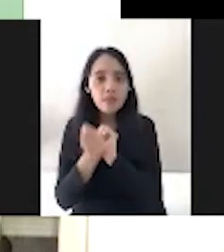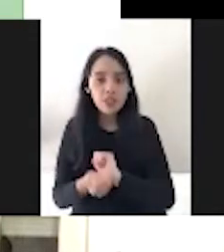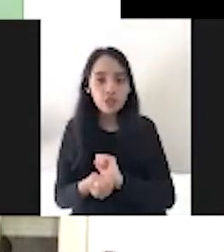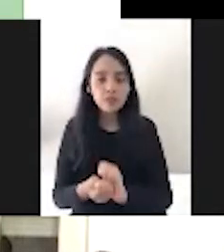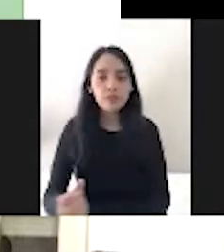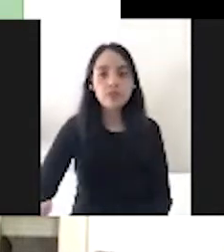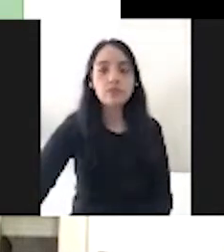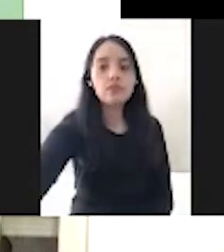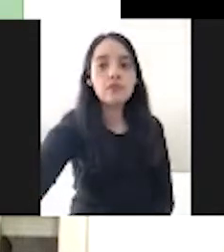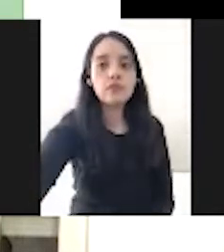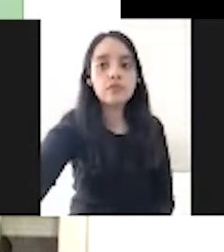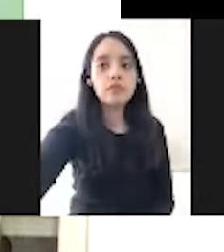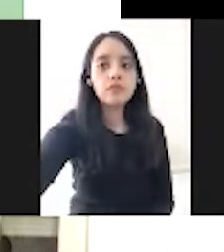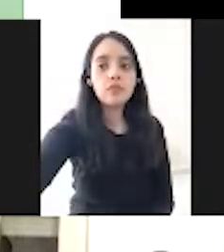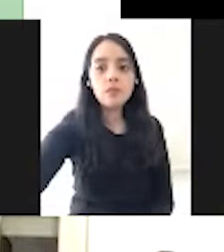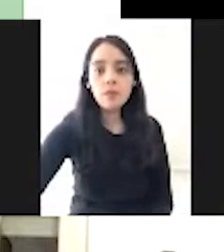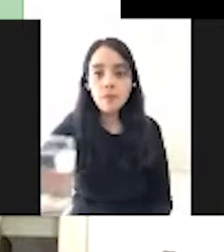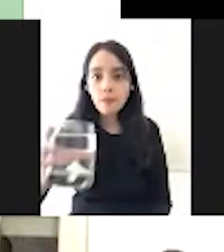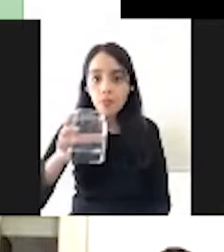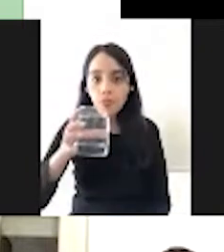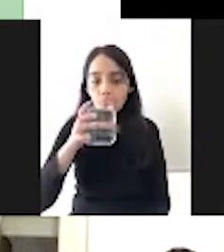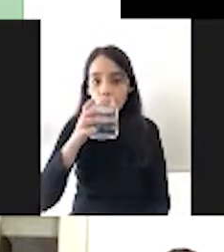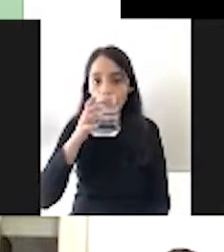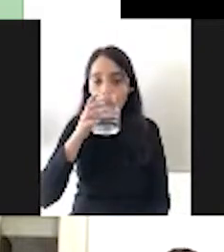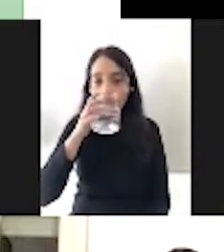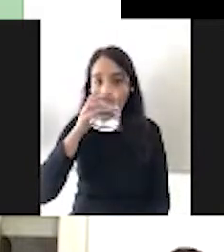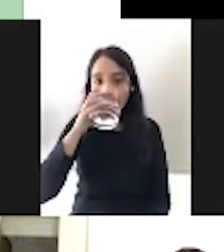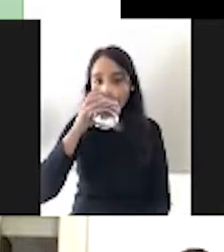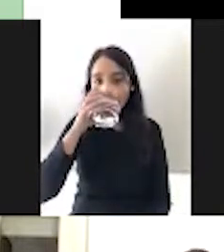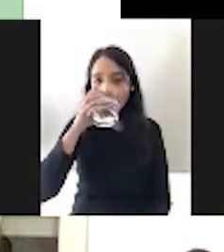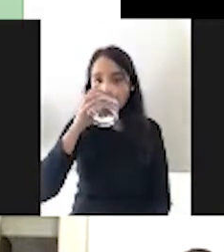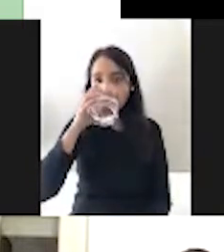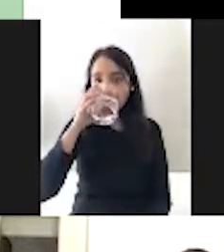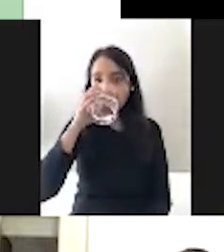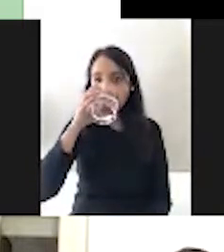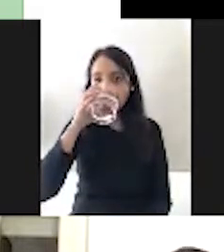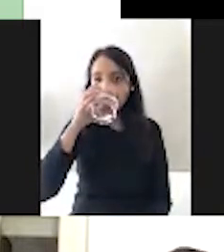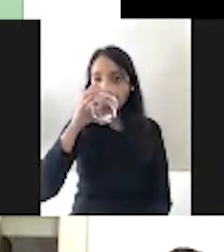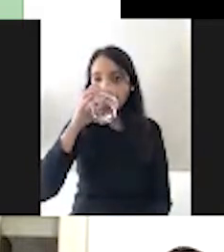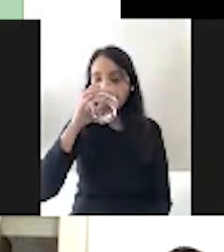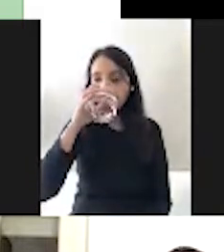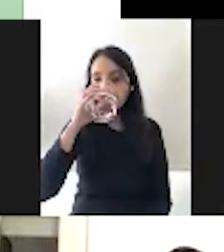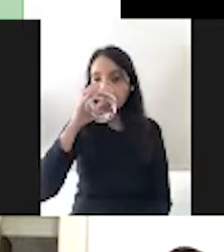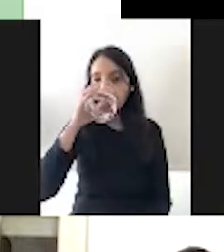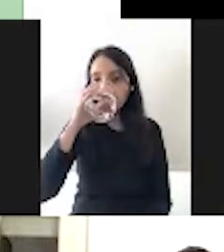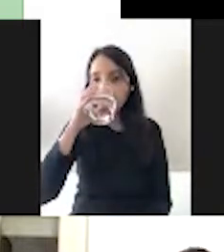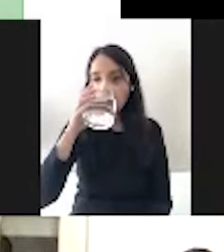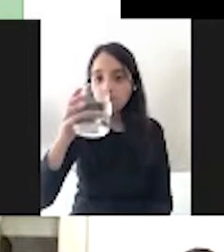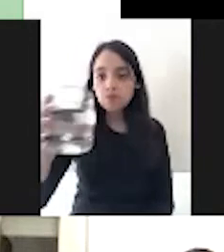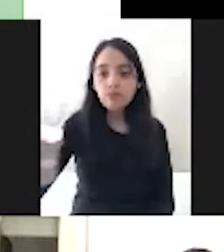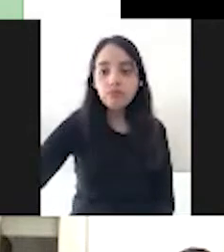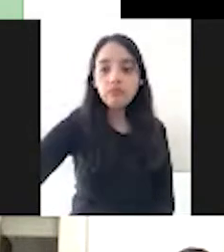Eso es un poco para graficar lo que es el tema de la educación inclusiva, tanto a nivel internacional como